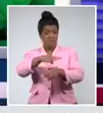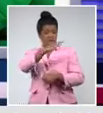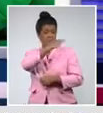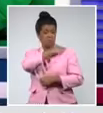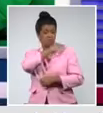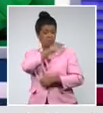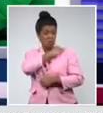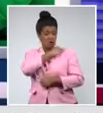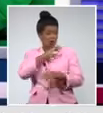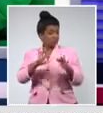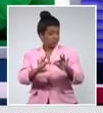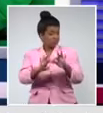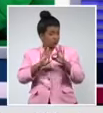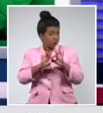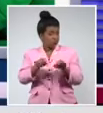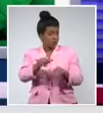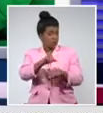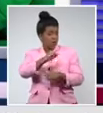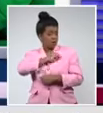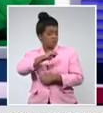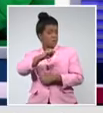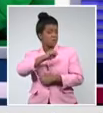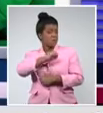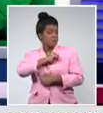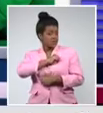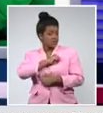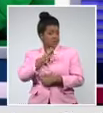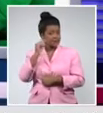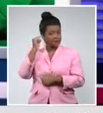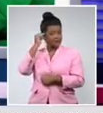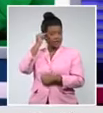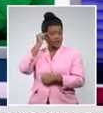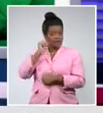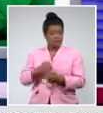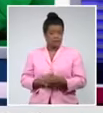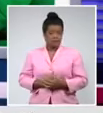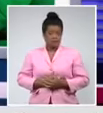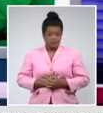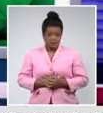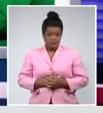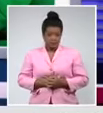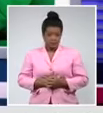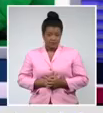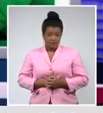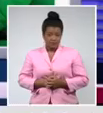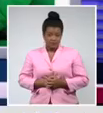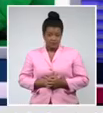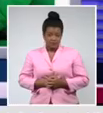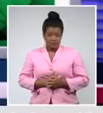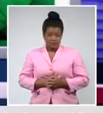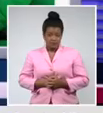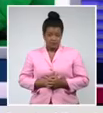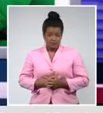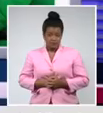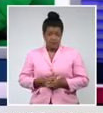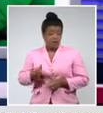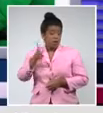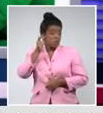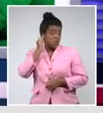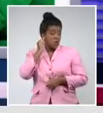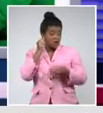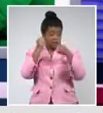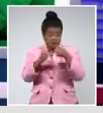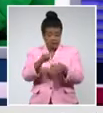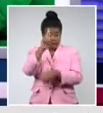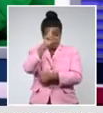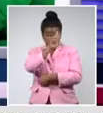obstructiva crónica y un infarto cerebral. tuvo una estadía muy corta en